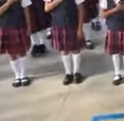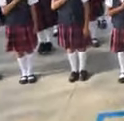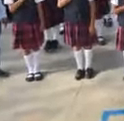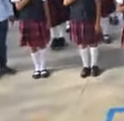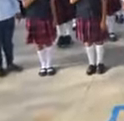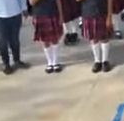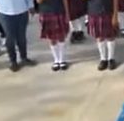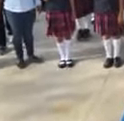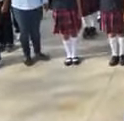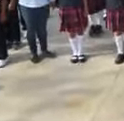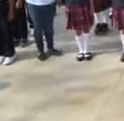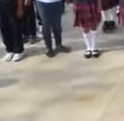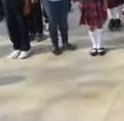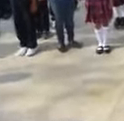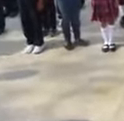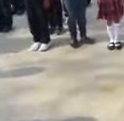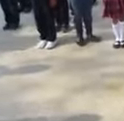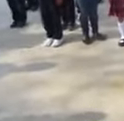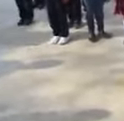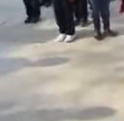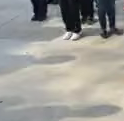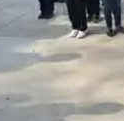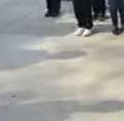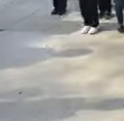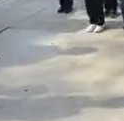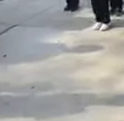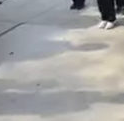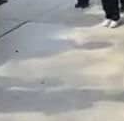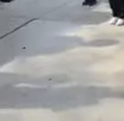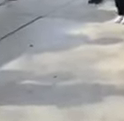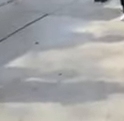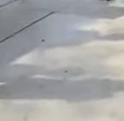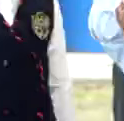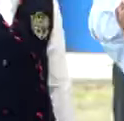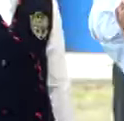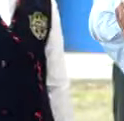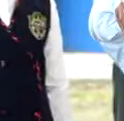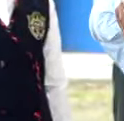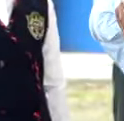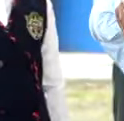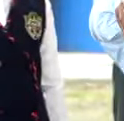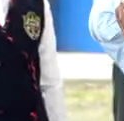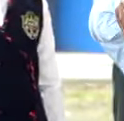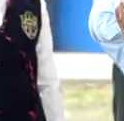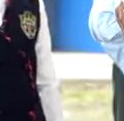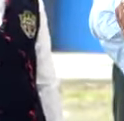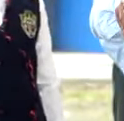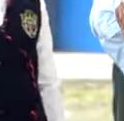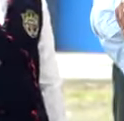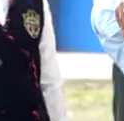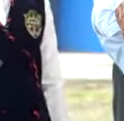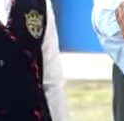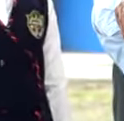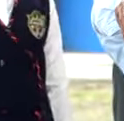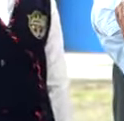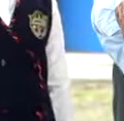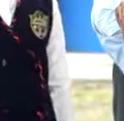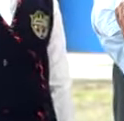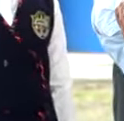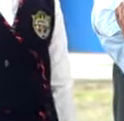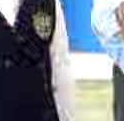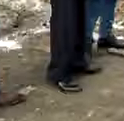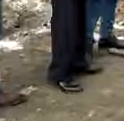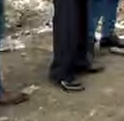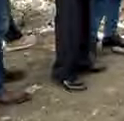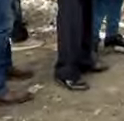dijo que estaríamos recibiendo los apoyos, y lo estamos viendo. Me da muchísimo gusto que